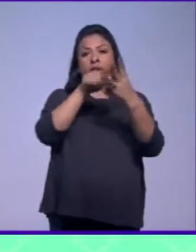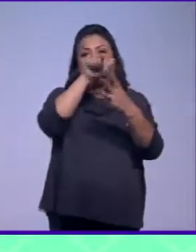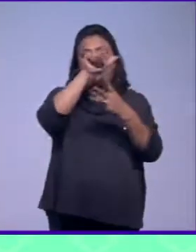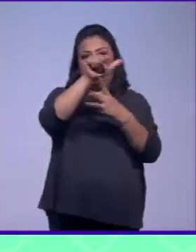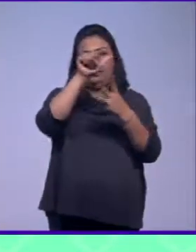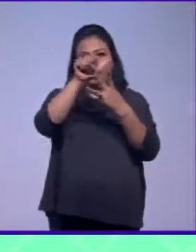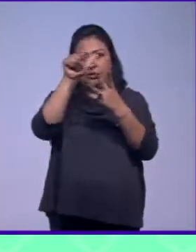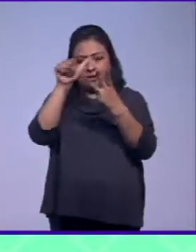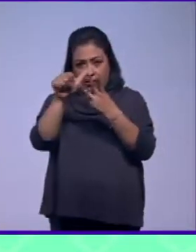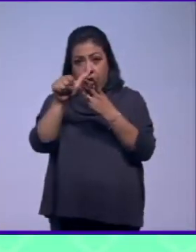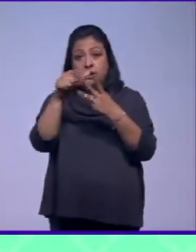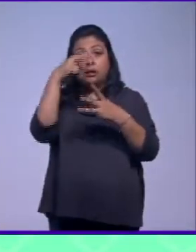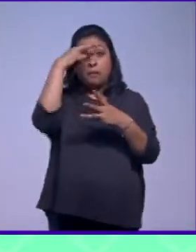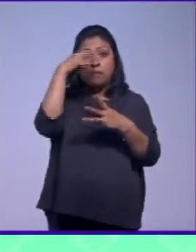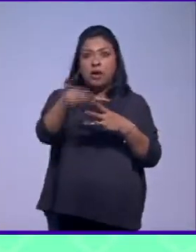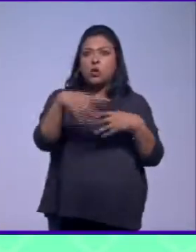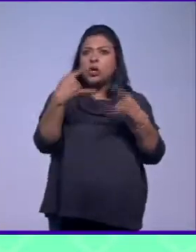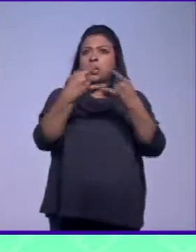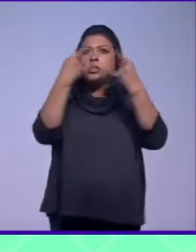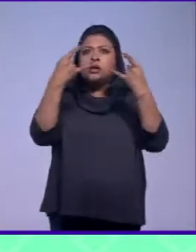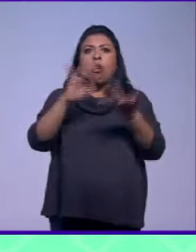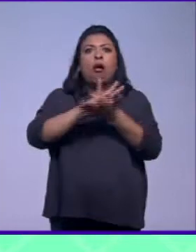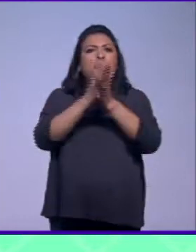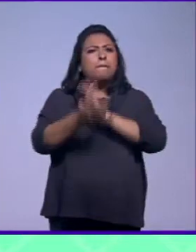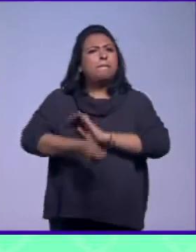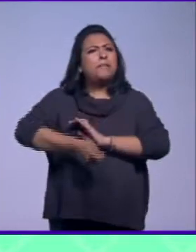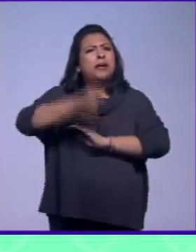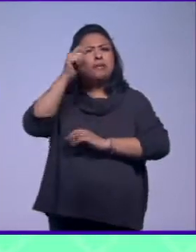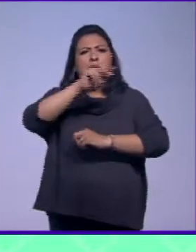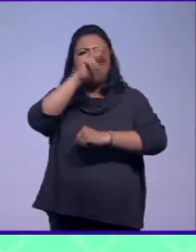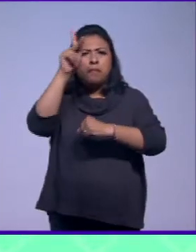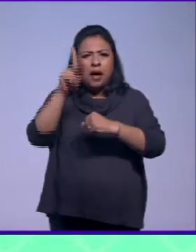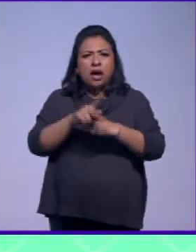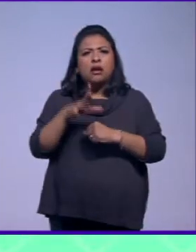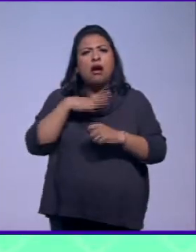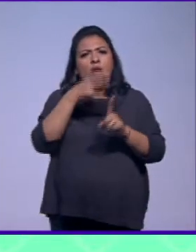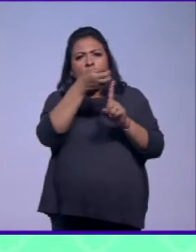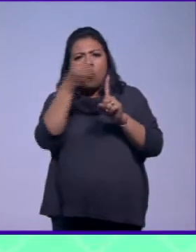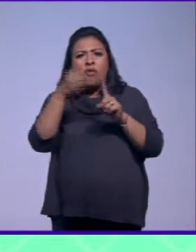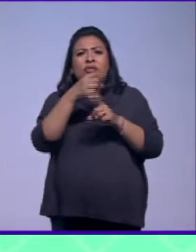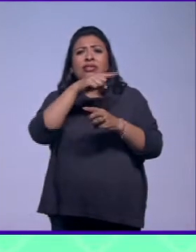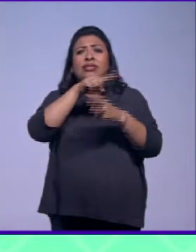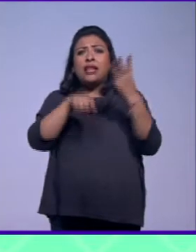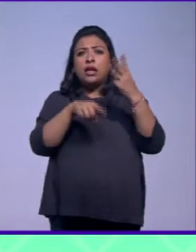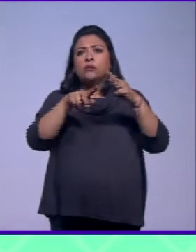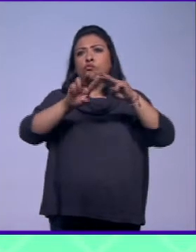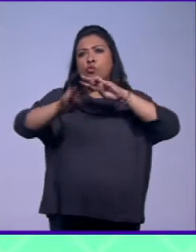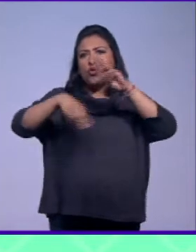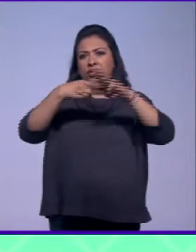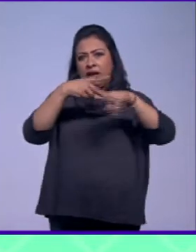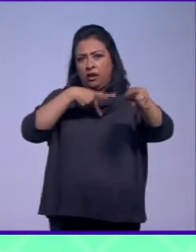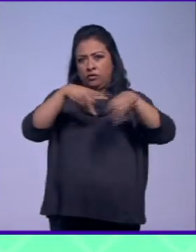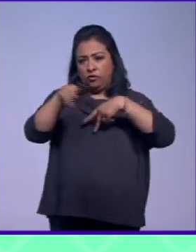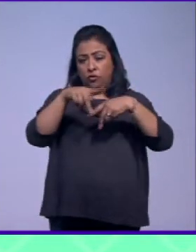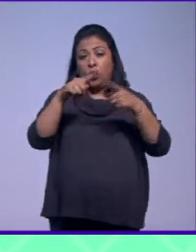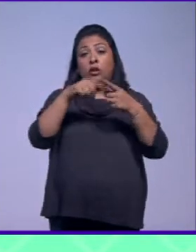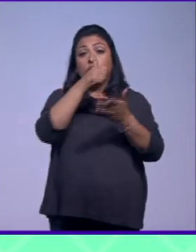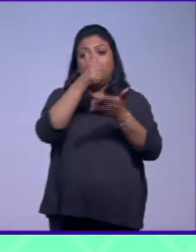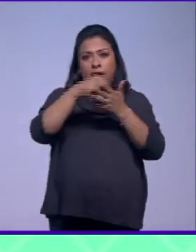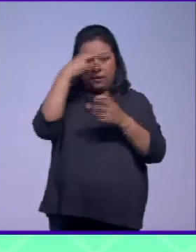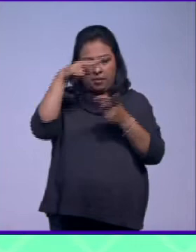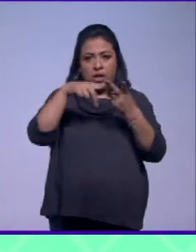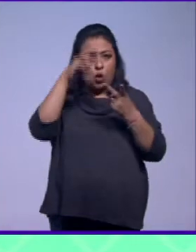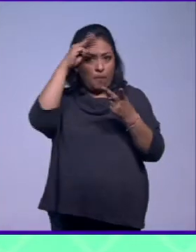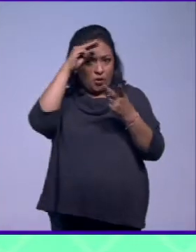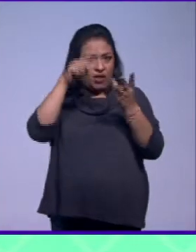méxico hará historia al convertirse en la primera nación en organizar tres copas del mundo la ciudad de méxico